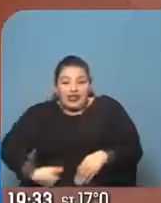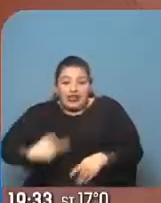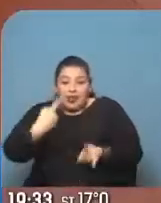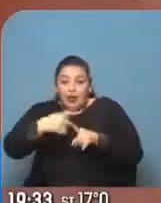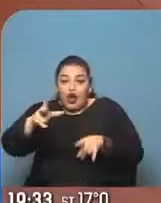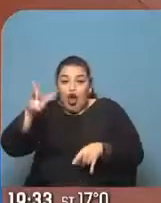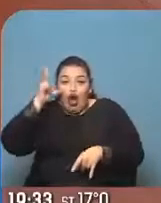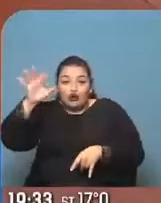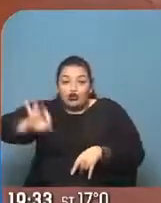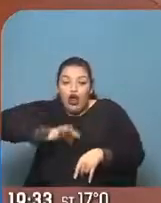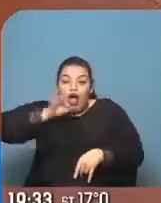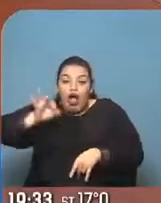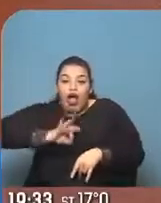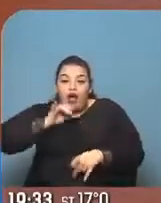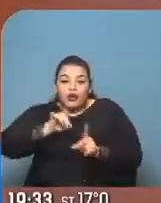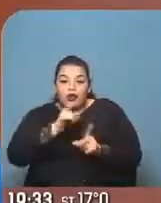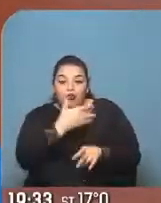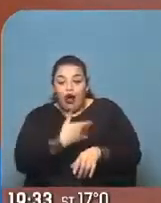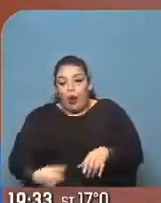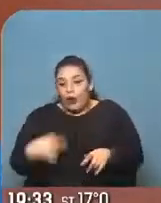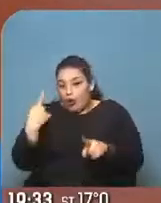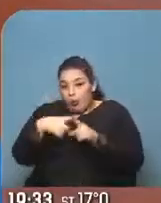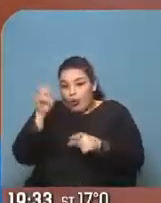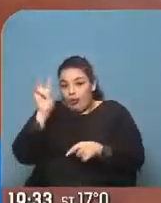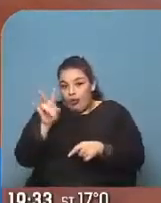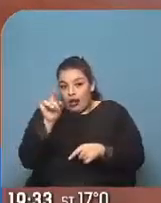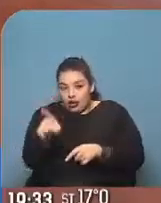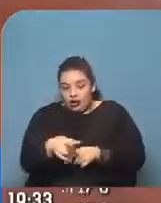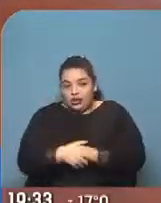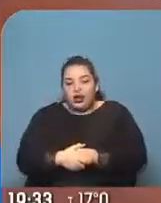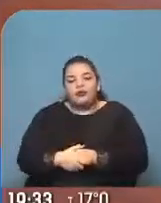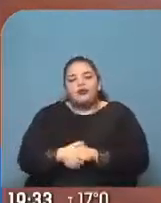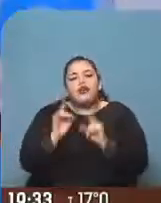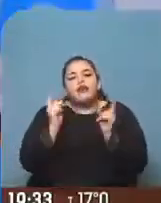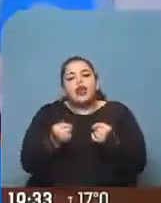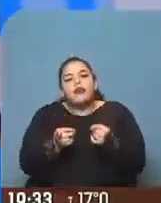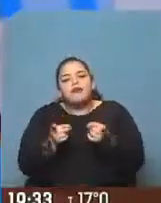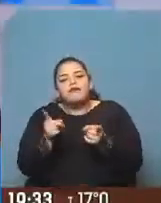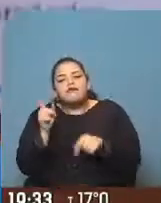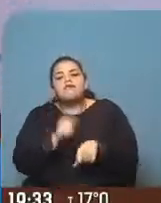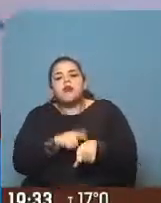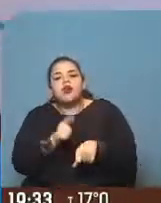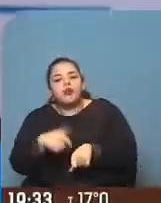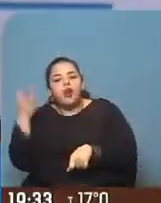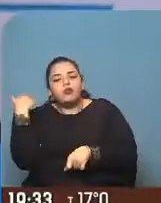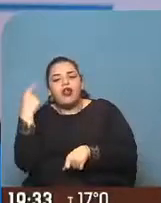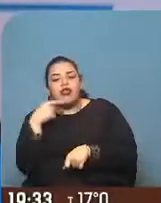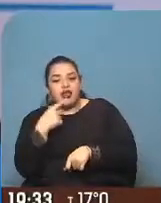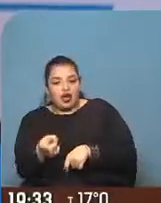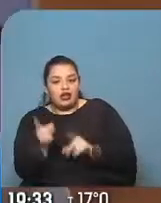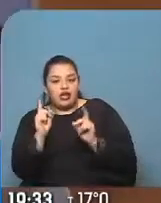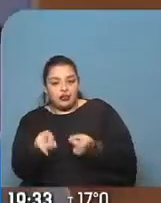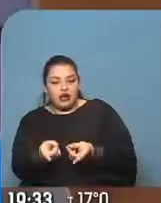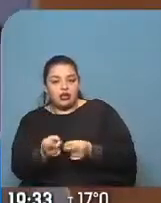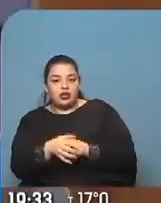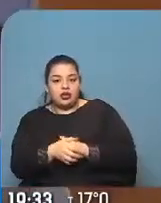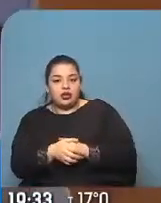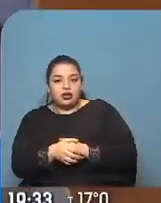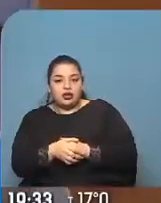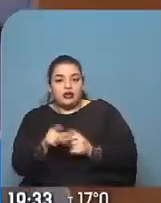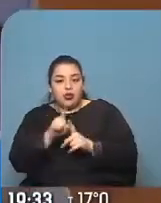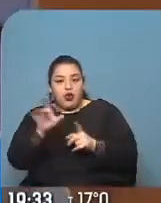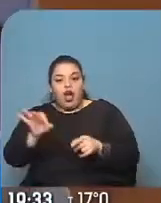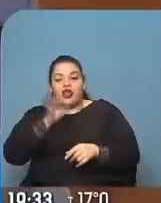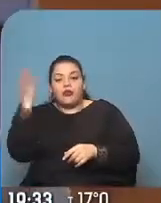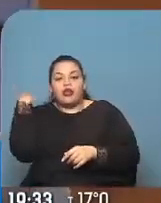que gobernó el nombre ese partido durante mucho tiempo se ha dicho sobre todo lo que fueron las legislativas del año pasado